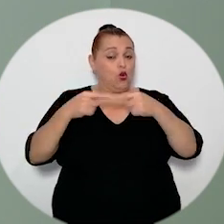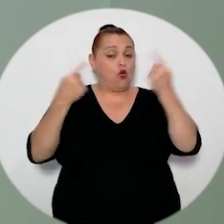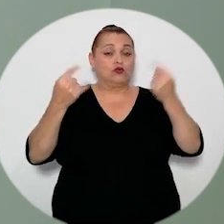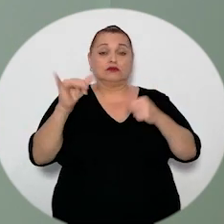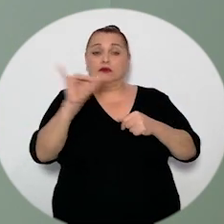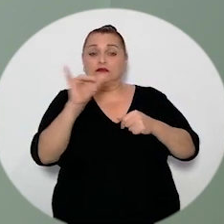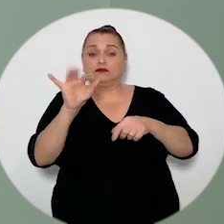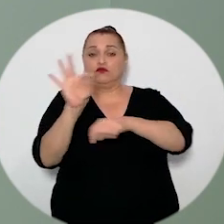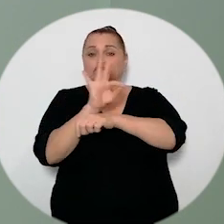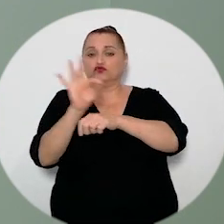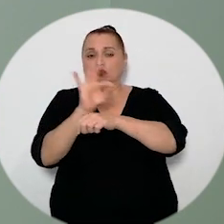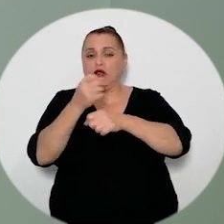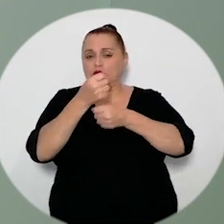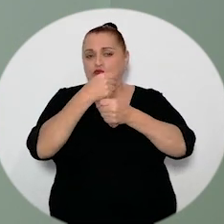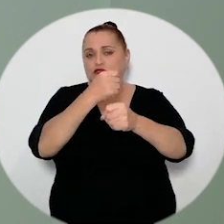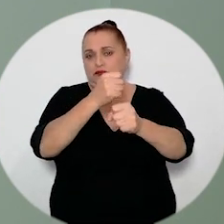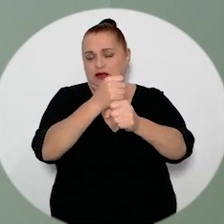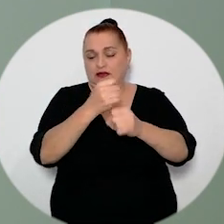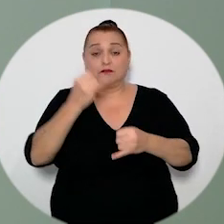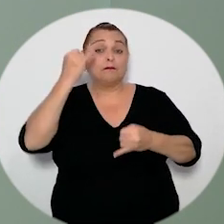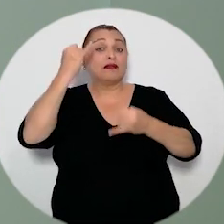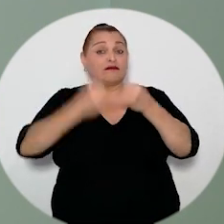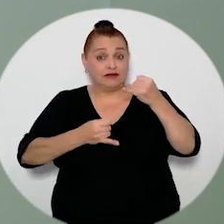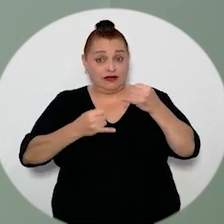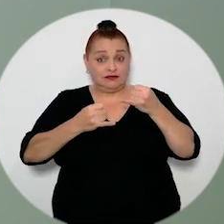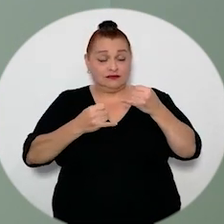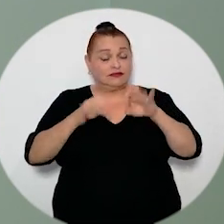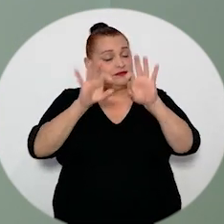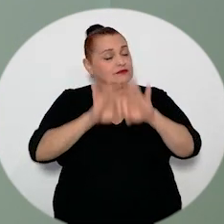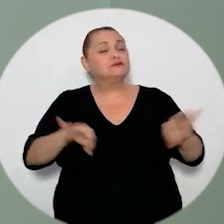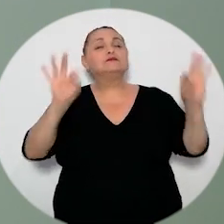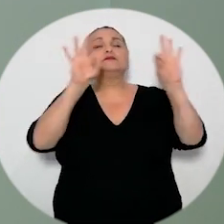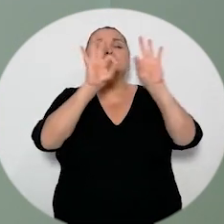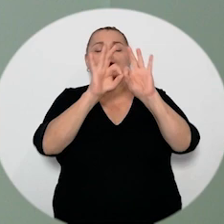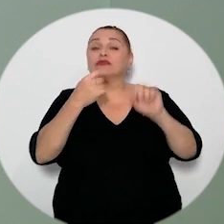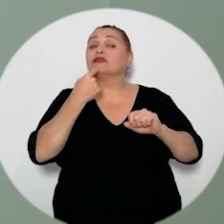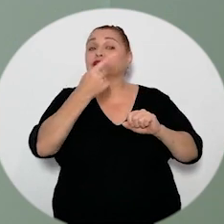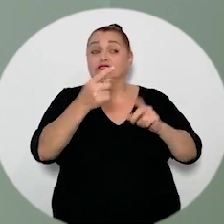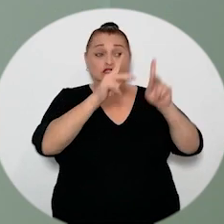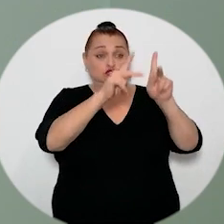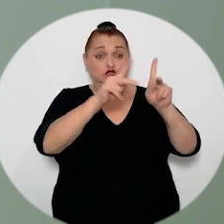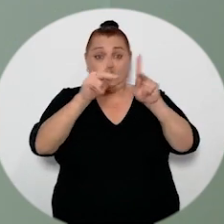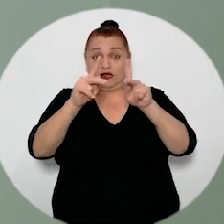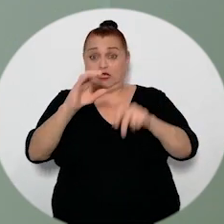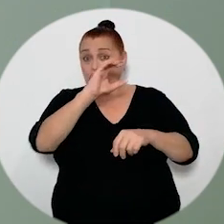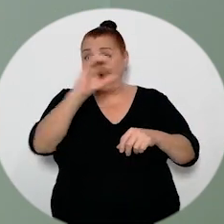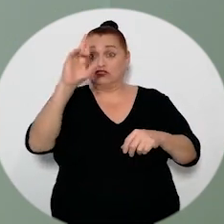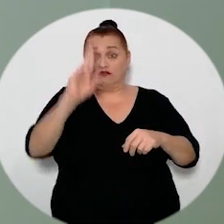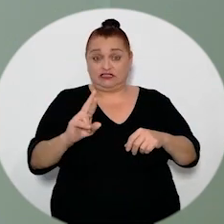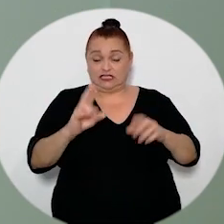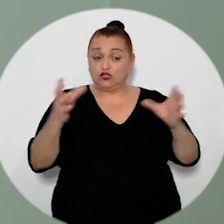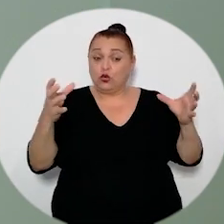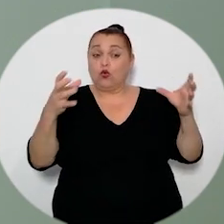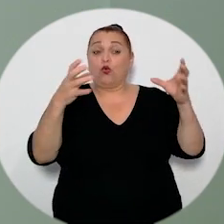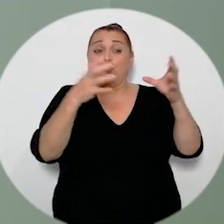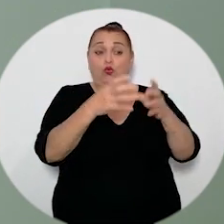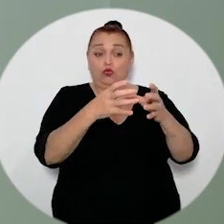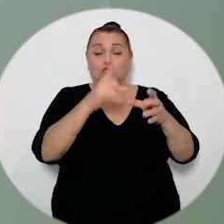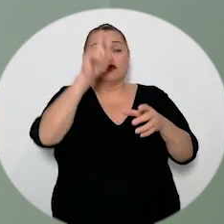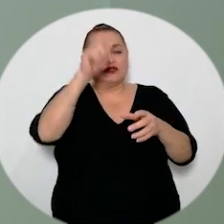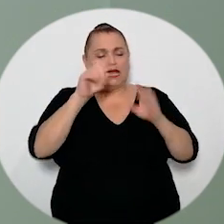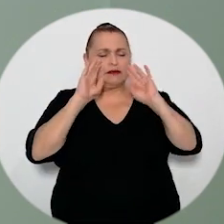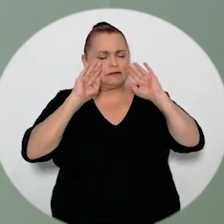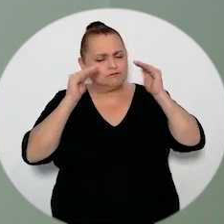contra de un mismo funcionario municipal. Finalmente, es importante señalar que la ciudadanía costarricense en su